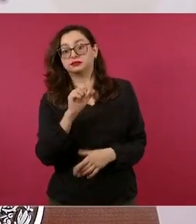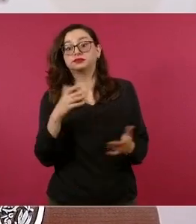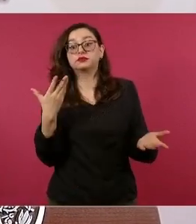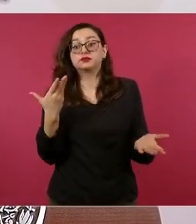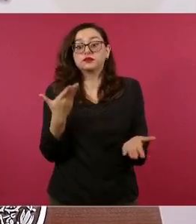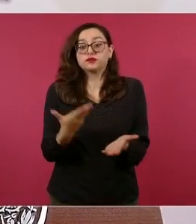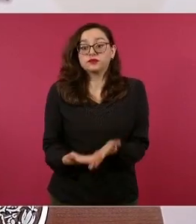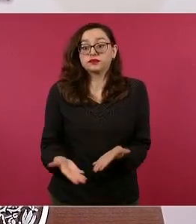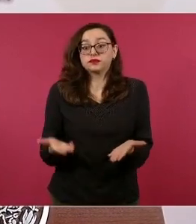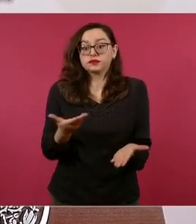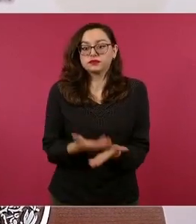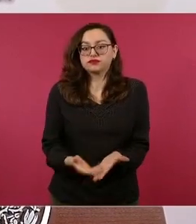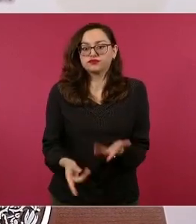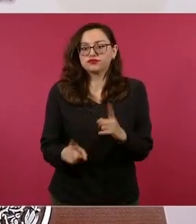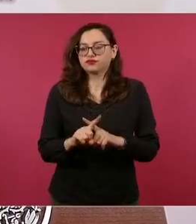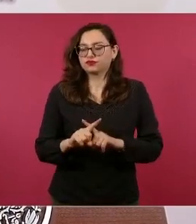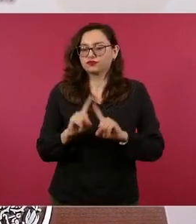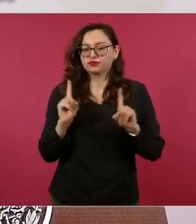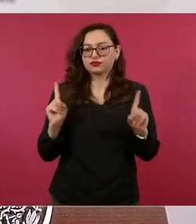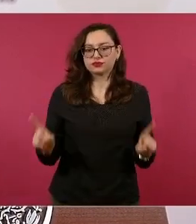fue distinto.